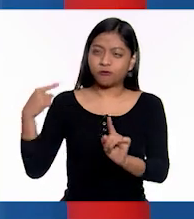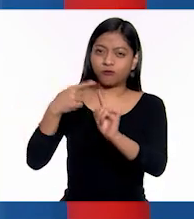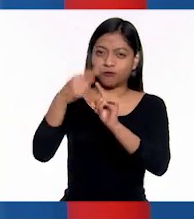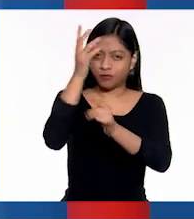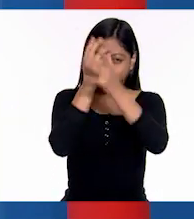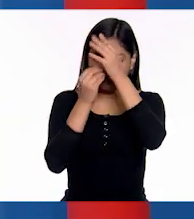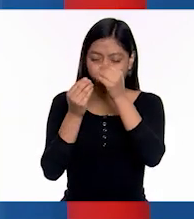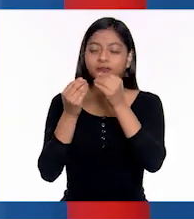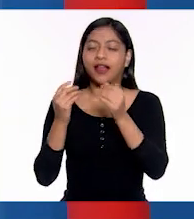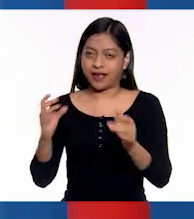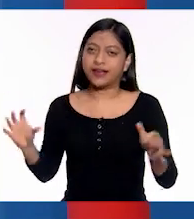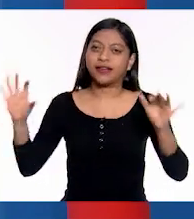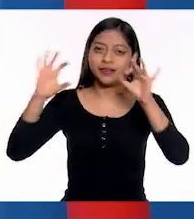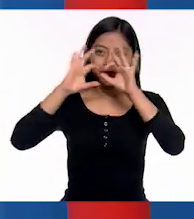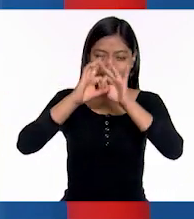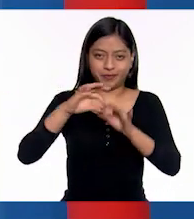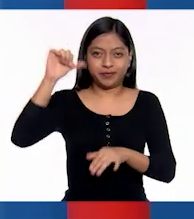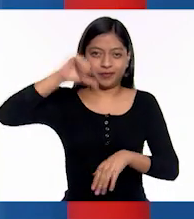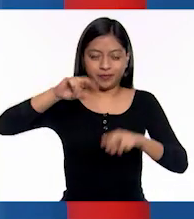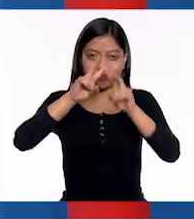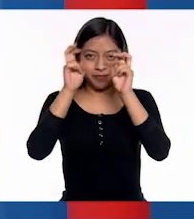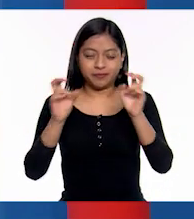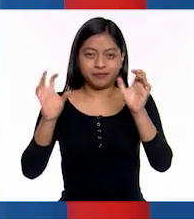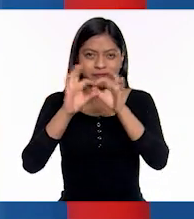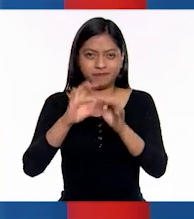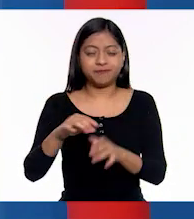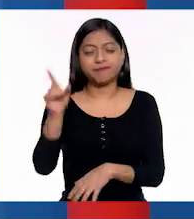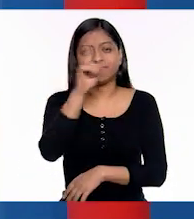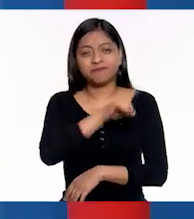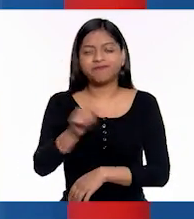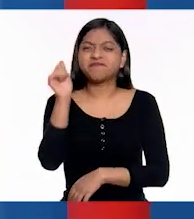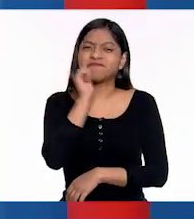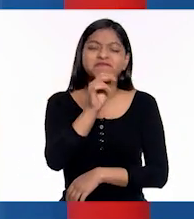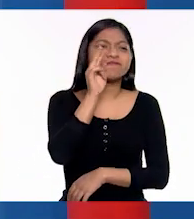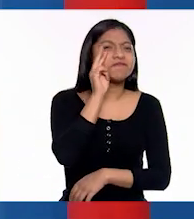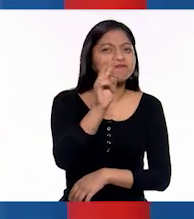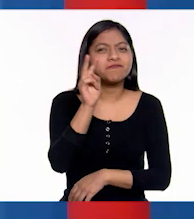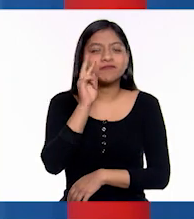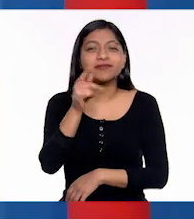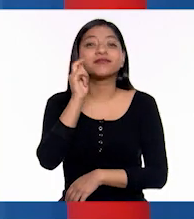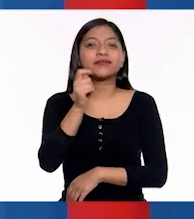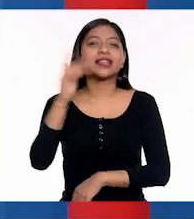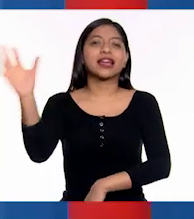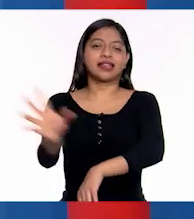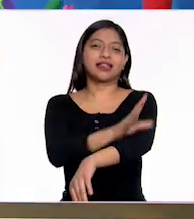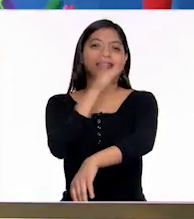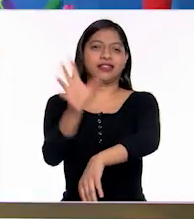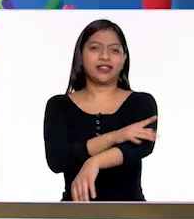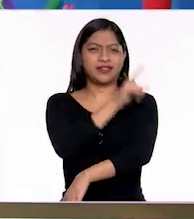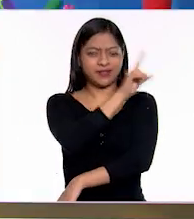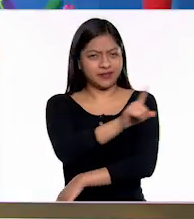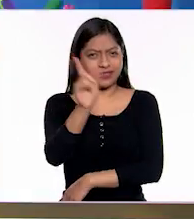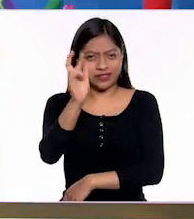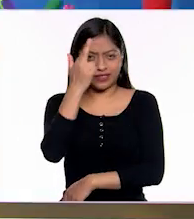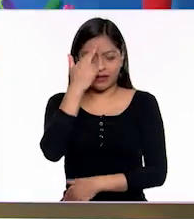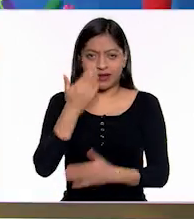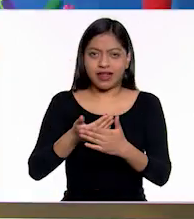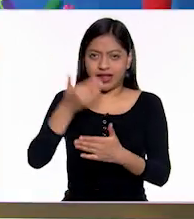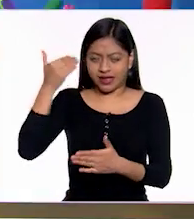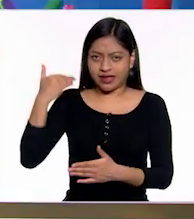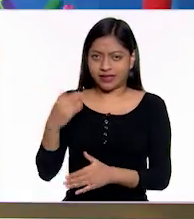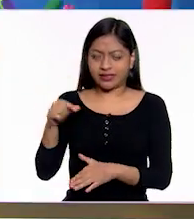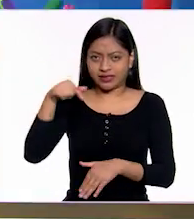a algo que, aunque no queramos, siempre va a estar presente: la energía. ¿Recuerdas cuando armamos